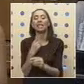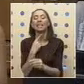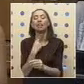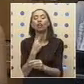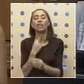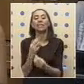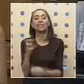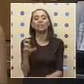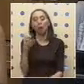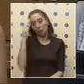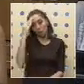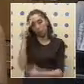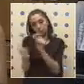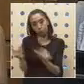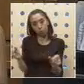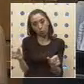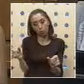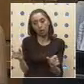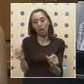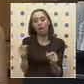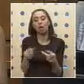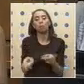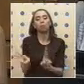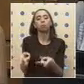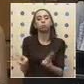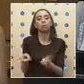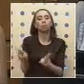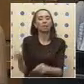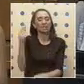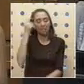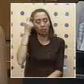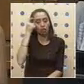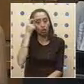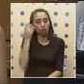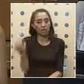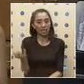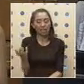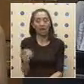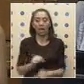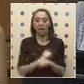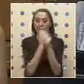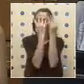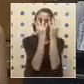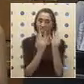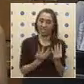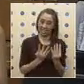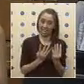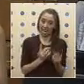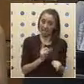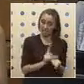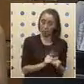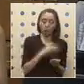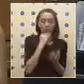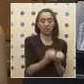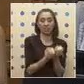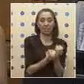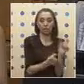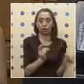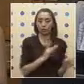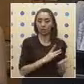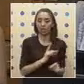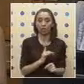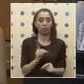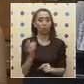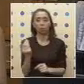hemos dejado pasar estas tonteras y hemos llenado las cárceles de chilenos, muchos de ellos no mereciendo estar